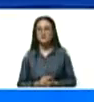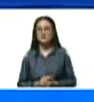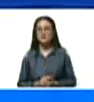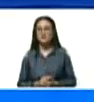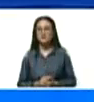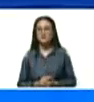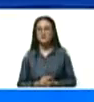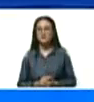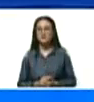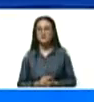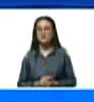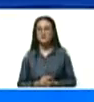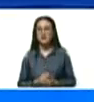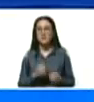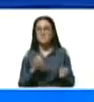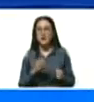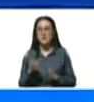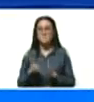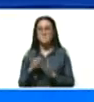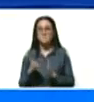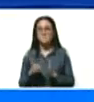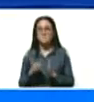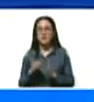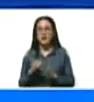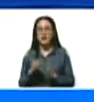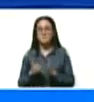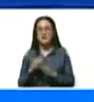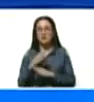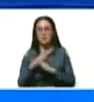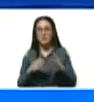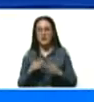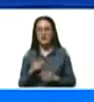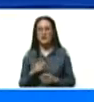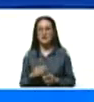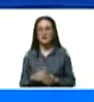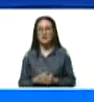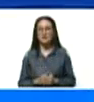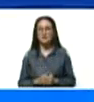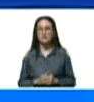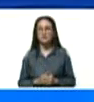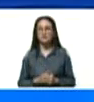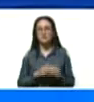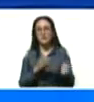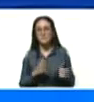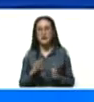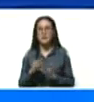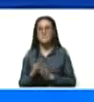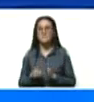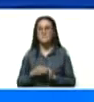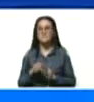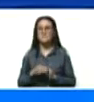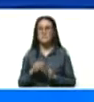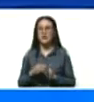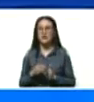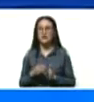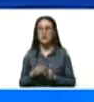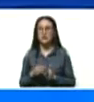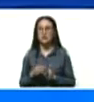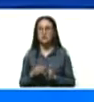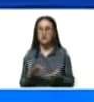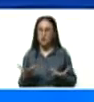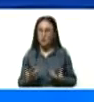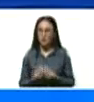encima. Plan metro y medio contra los que atacan a los trabajadores. Plan, el metro se mueve